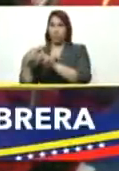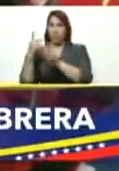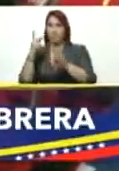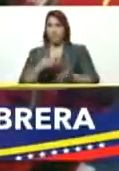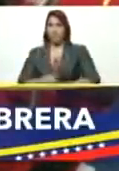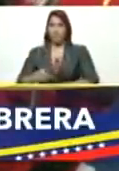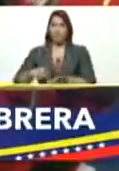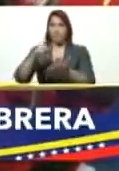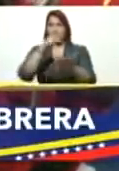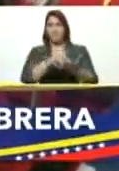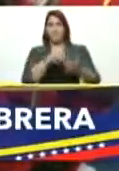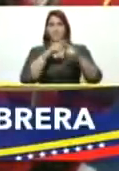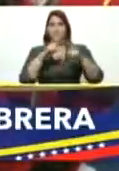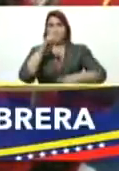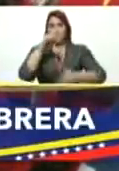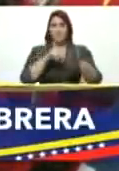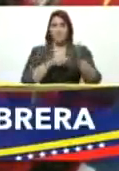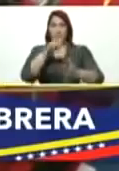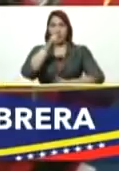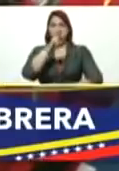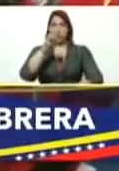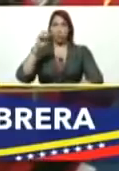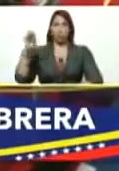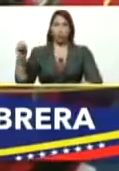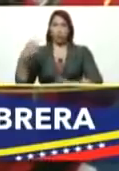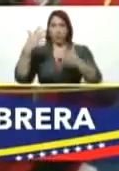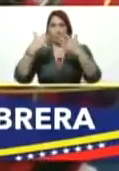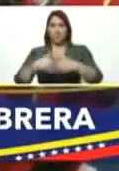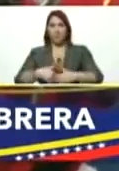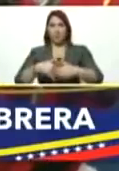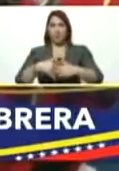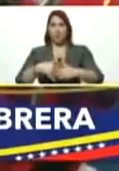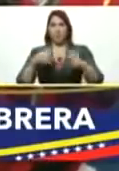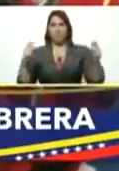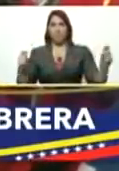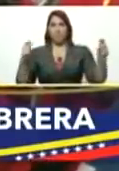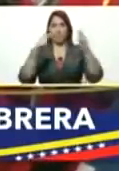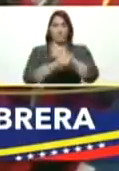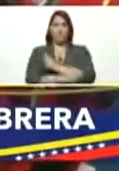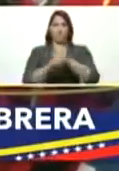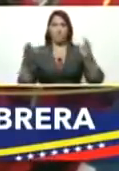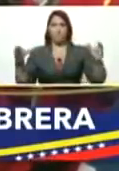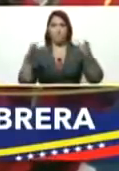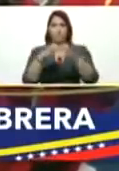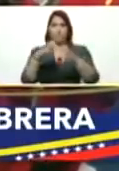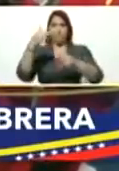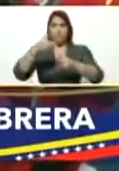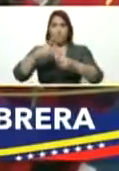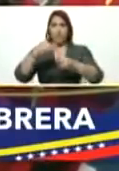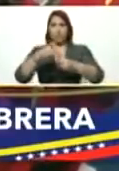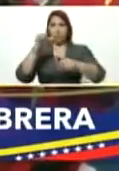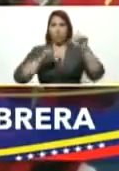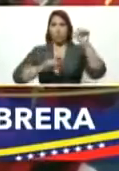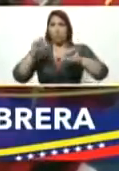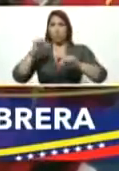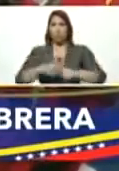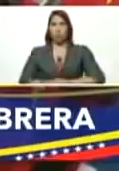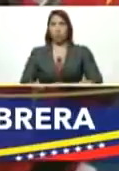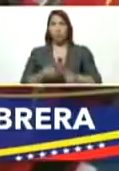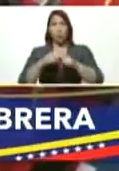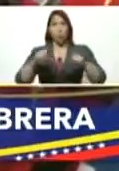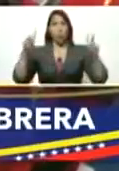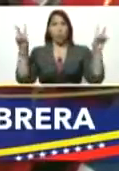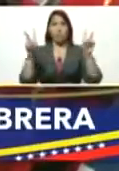para 1200 empresas de transformación en el sector petroquímico otra de las